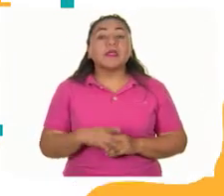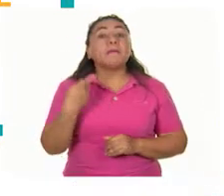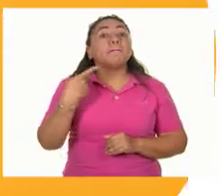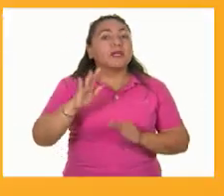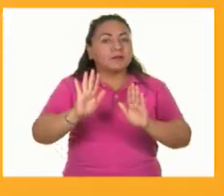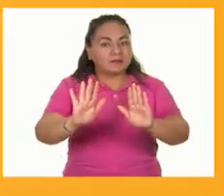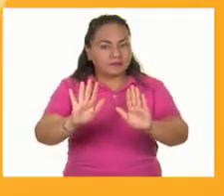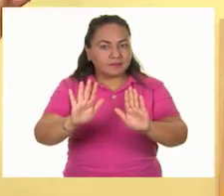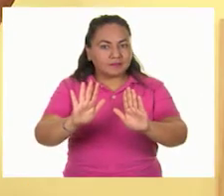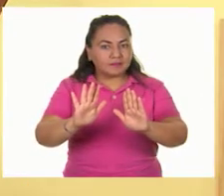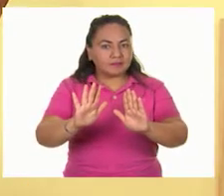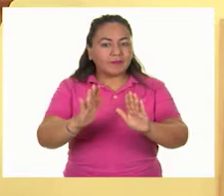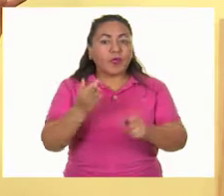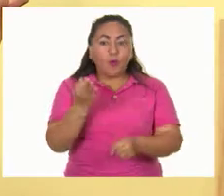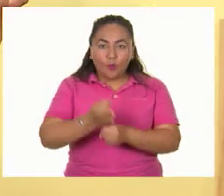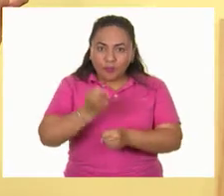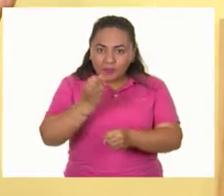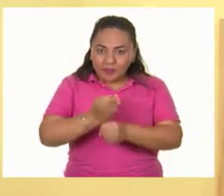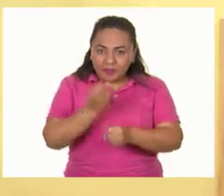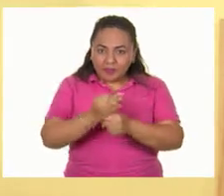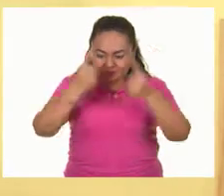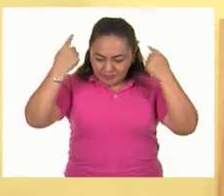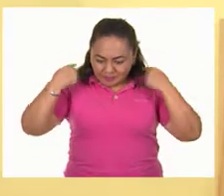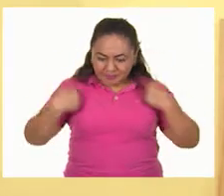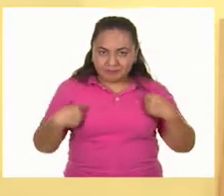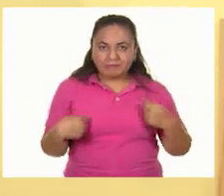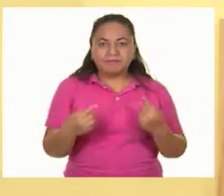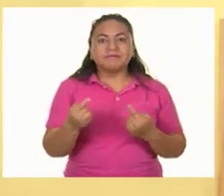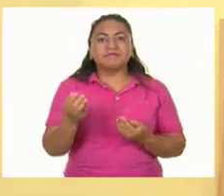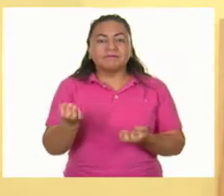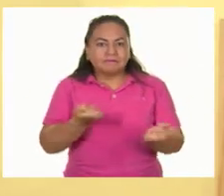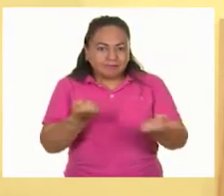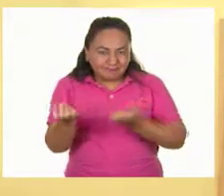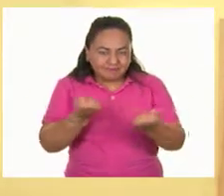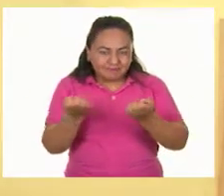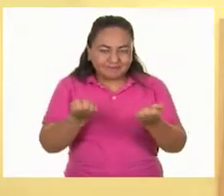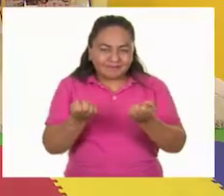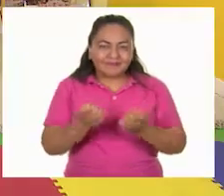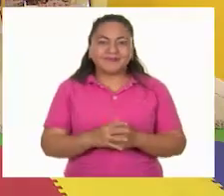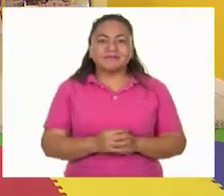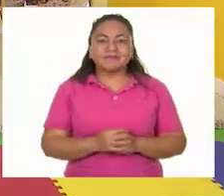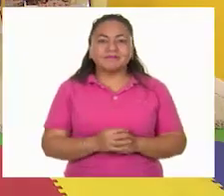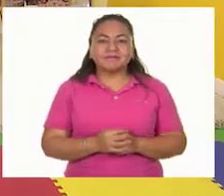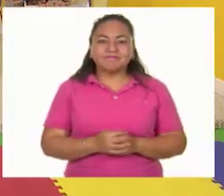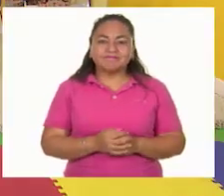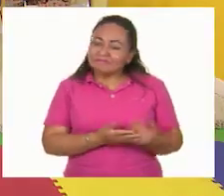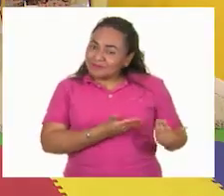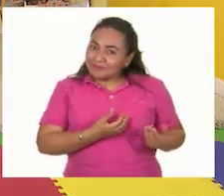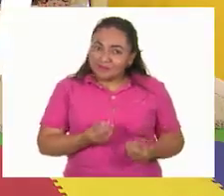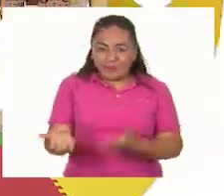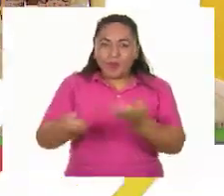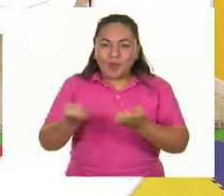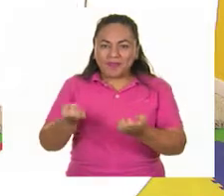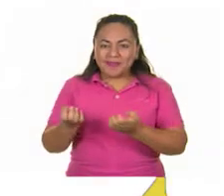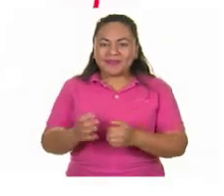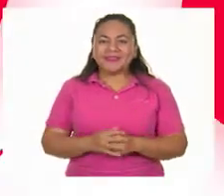Pero antes, ha llegado el momento de movernos con la siguiente pausa activa. ¡Muévete!